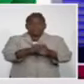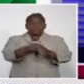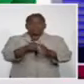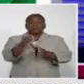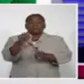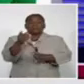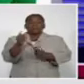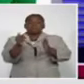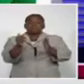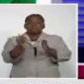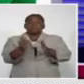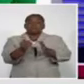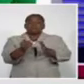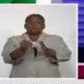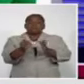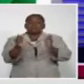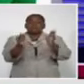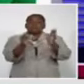se dieron